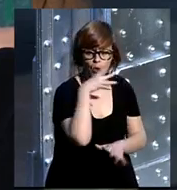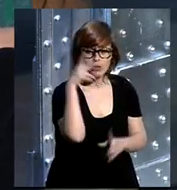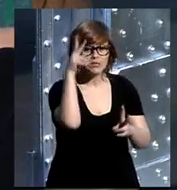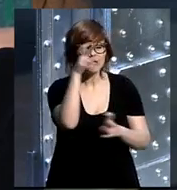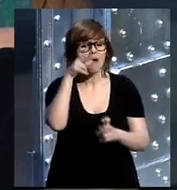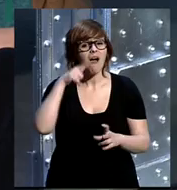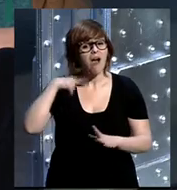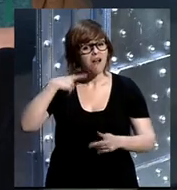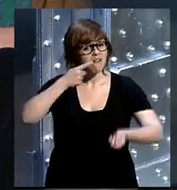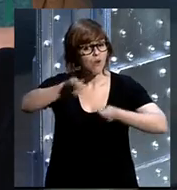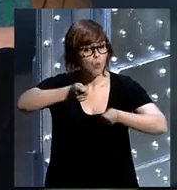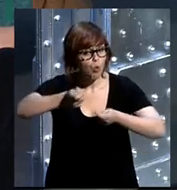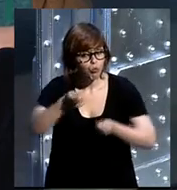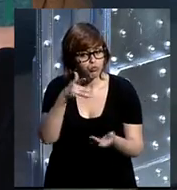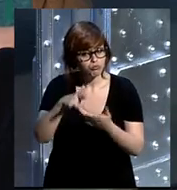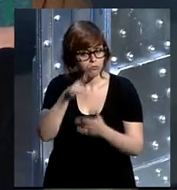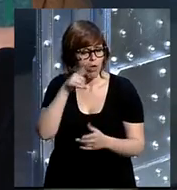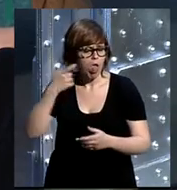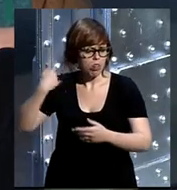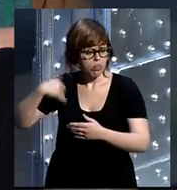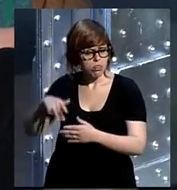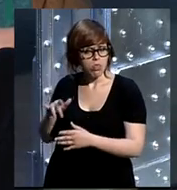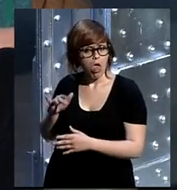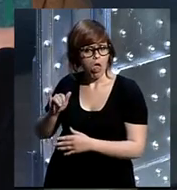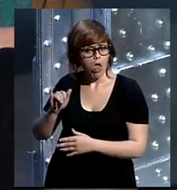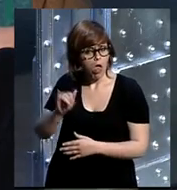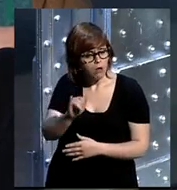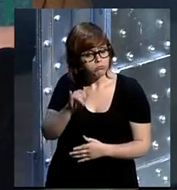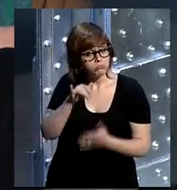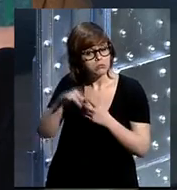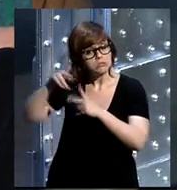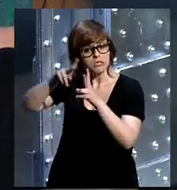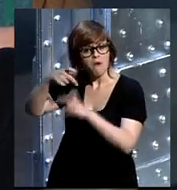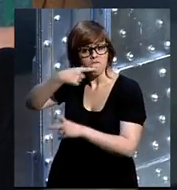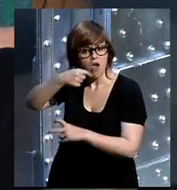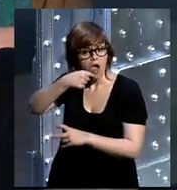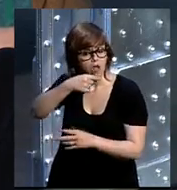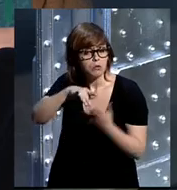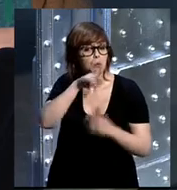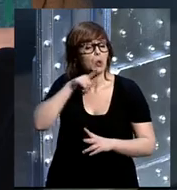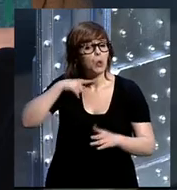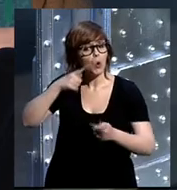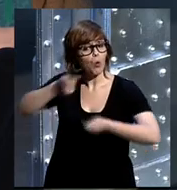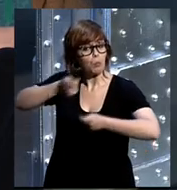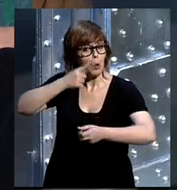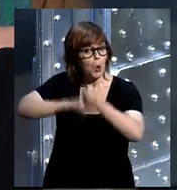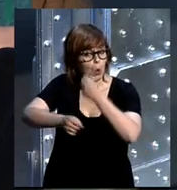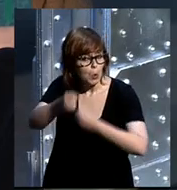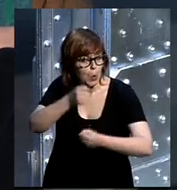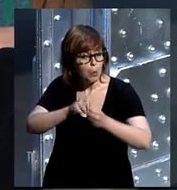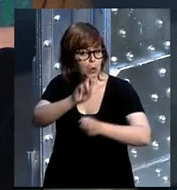la regulación mucho tiempo, en cosas mucho más fáciles, en temas de regulación económica y tal, sabemos una